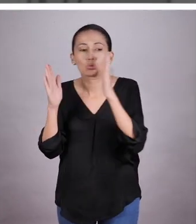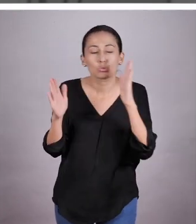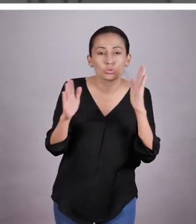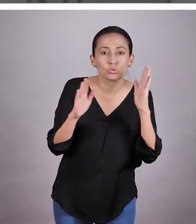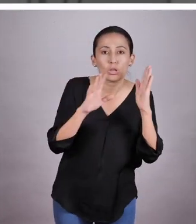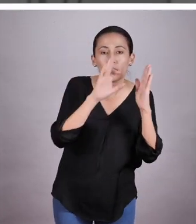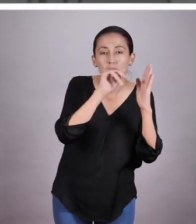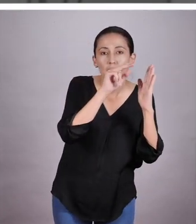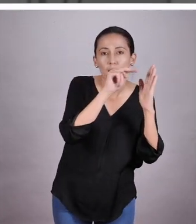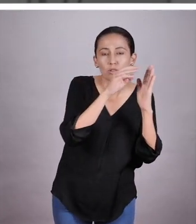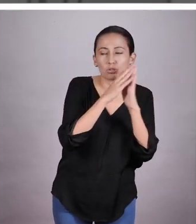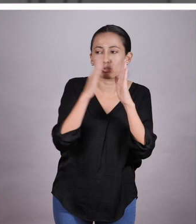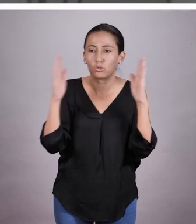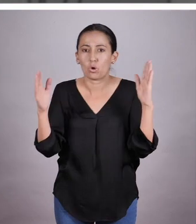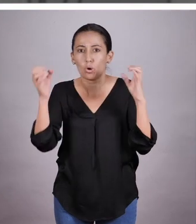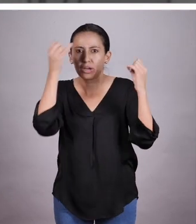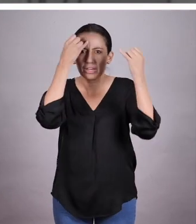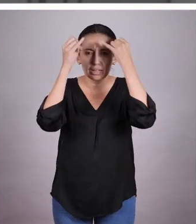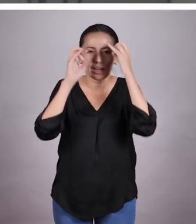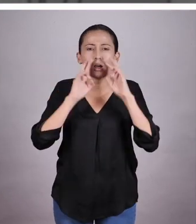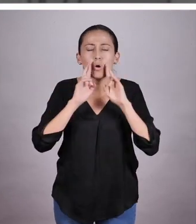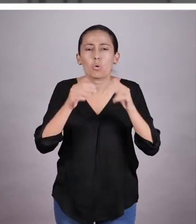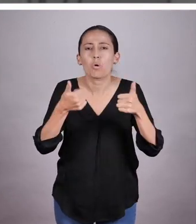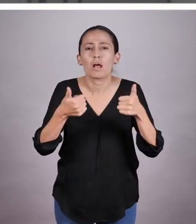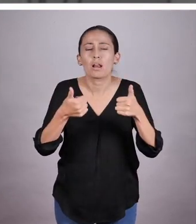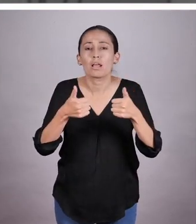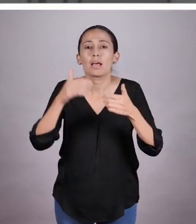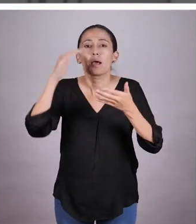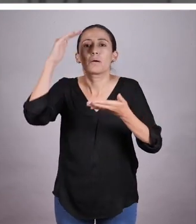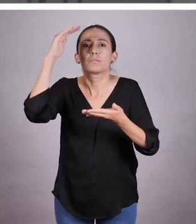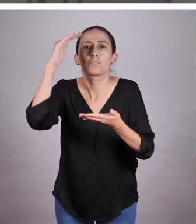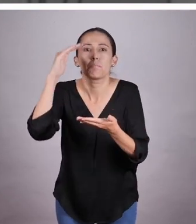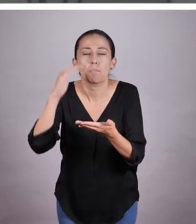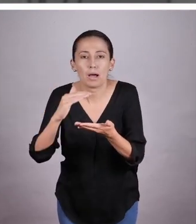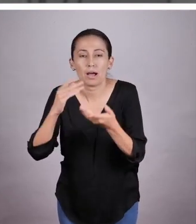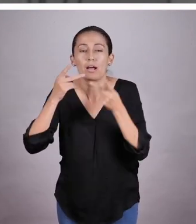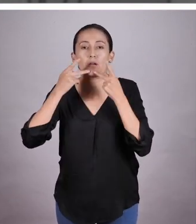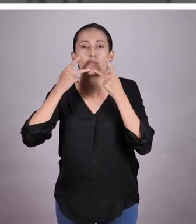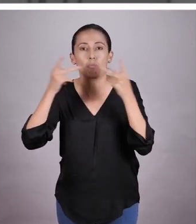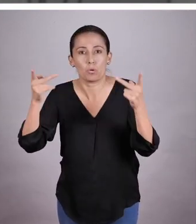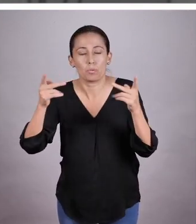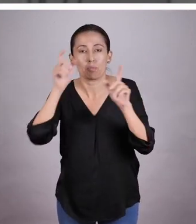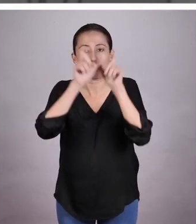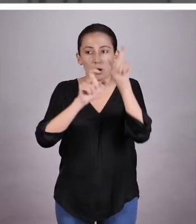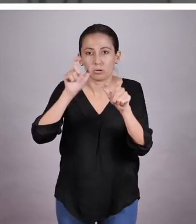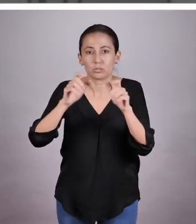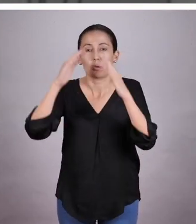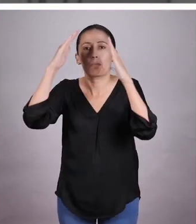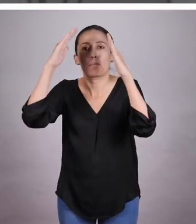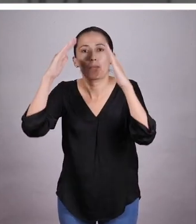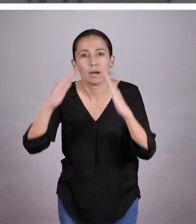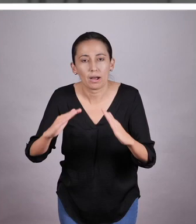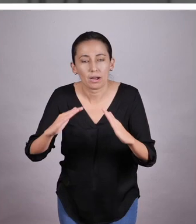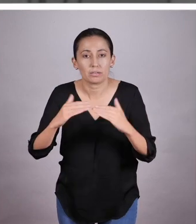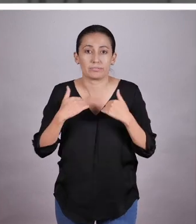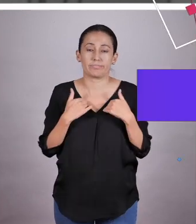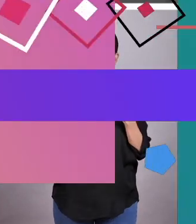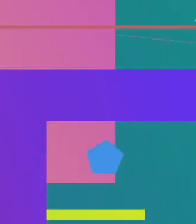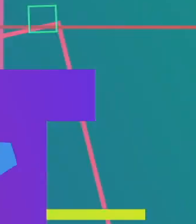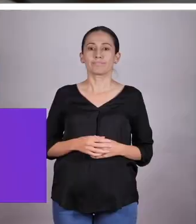Su respuesta tenía que ver con combatir a la sobrepoblación. Y bueno, digamos que en el siglo XVIII no se andaban con sutilezas,